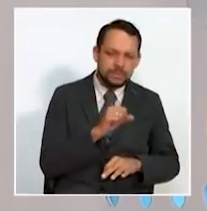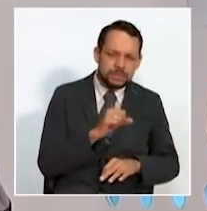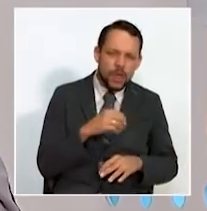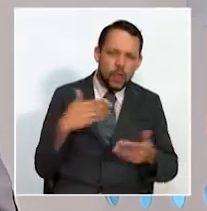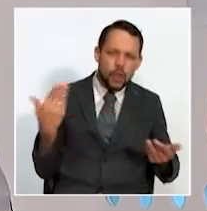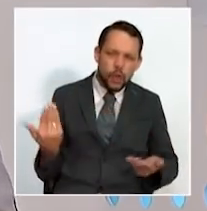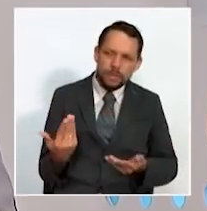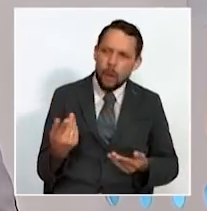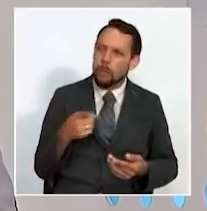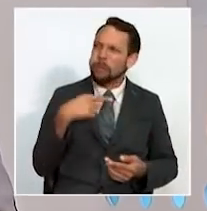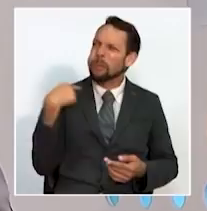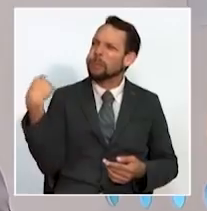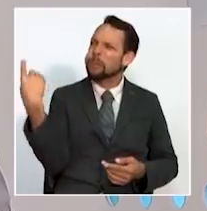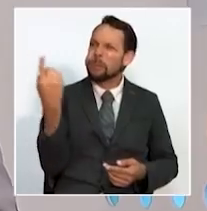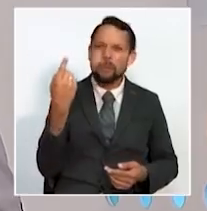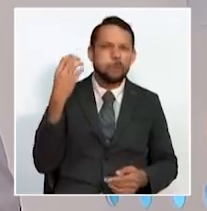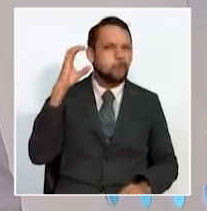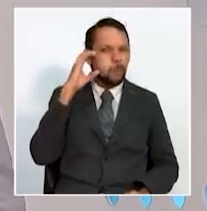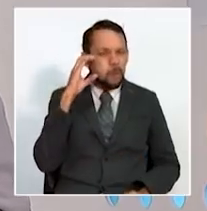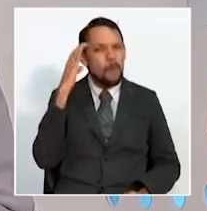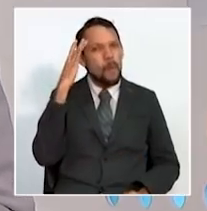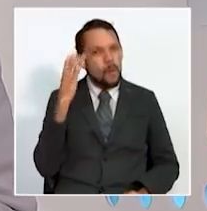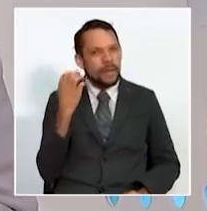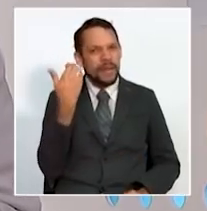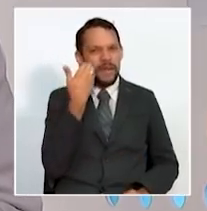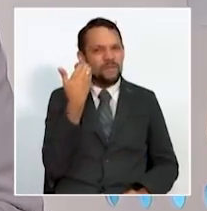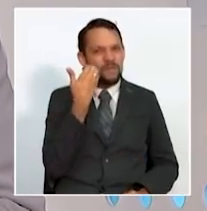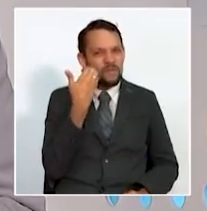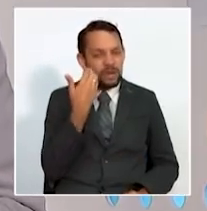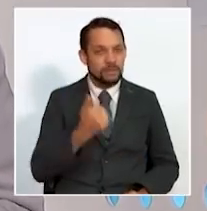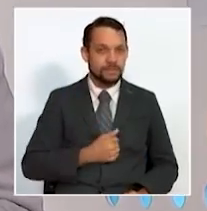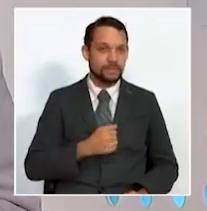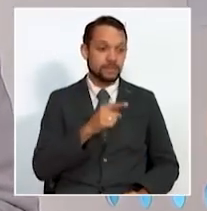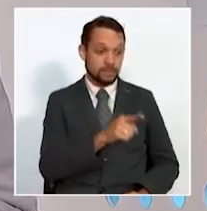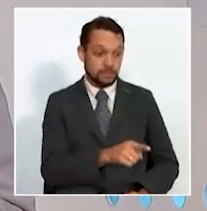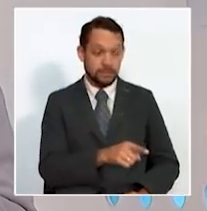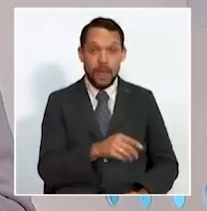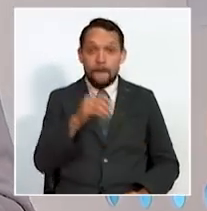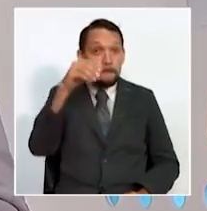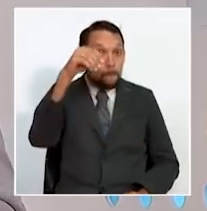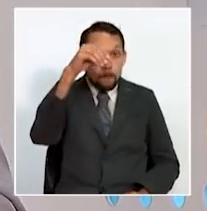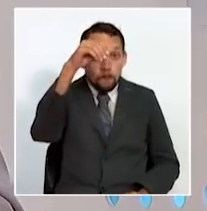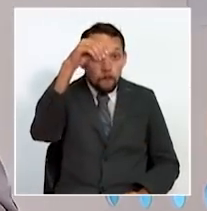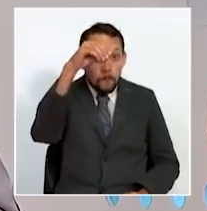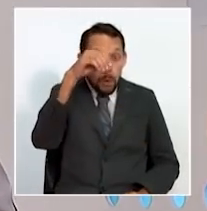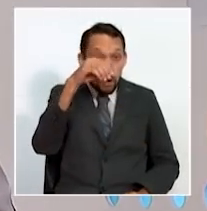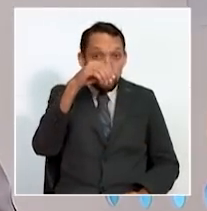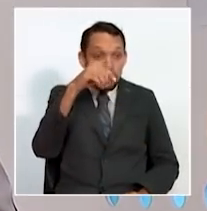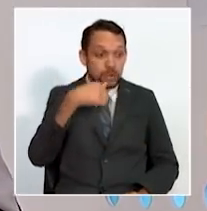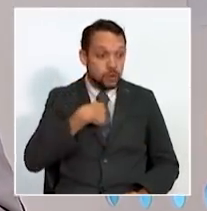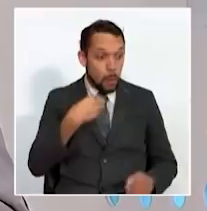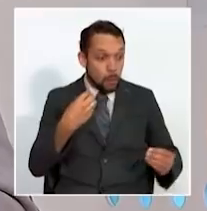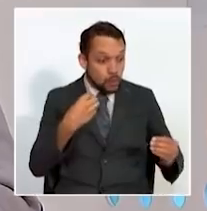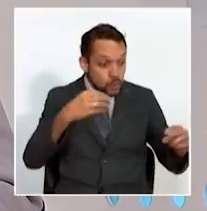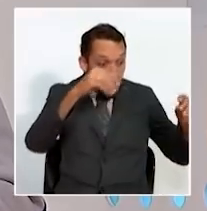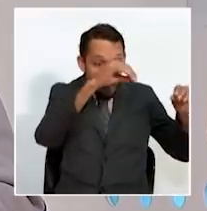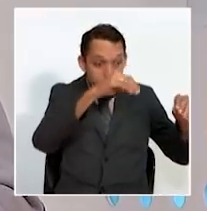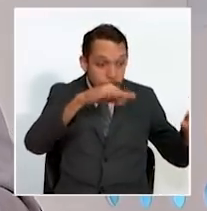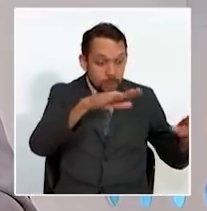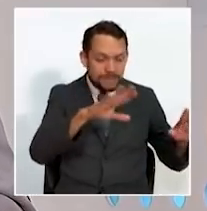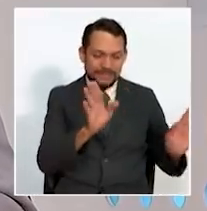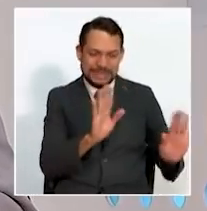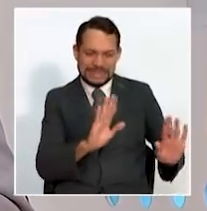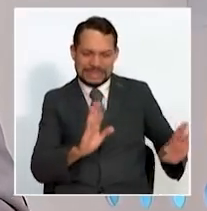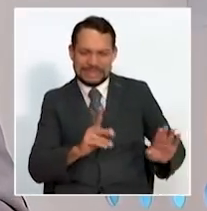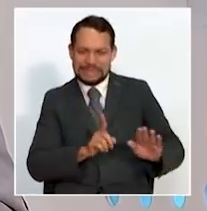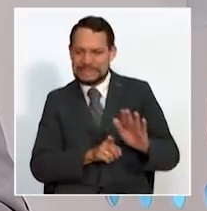los factores que le producen la enfermedad. Un ejemplo, si a usted le hace daño el polvo, ¿para qué pasa por donde hay polvo? Dé la vueltica por